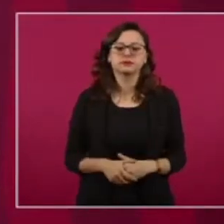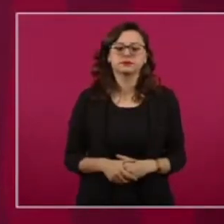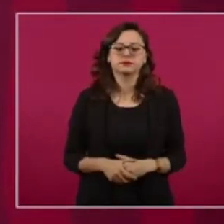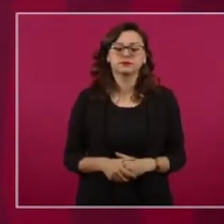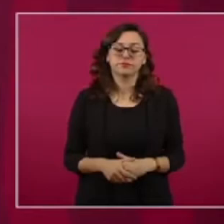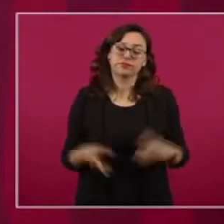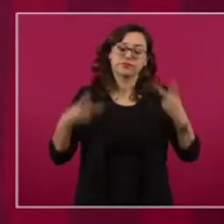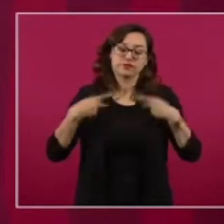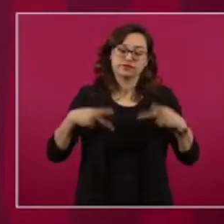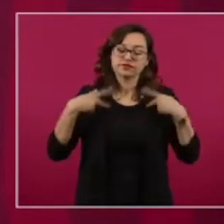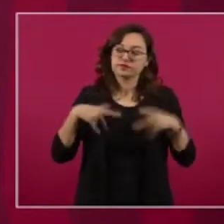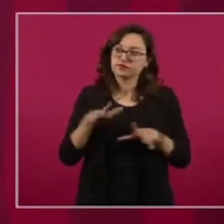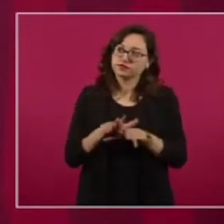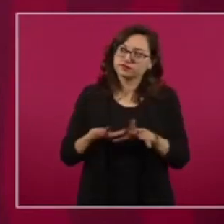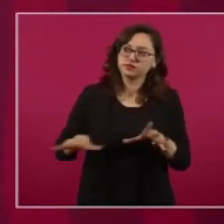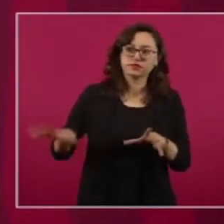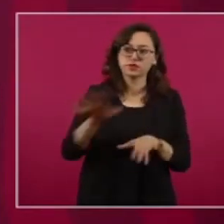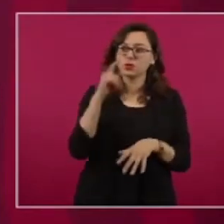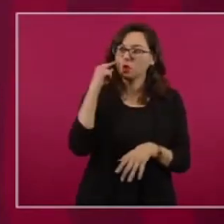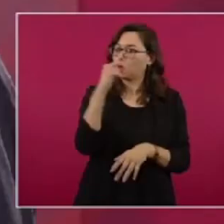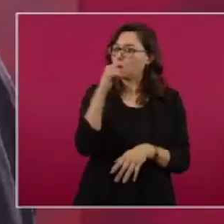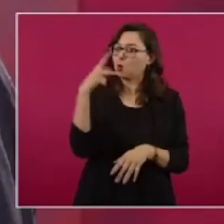sean los ciudadanos,